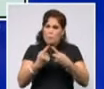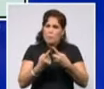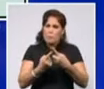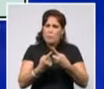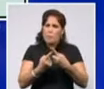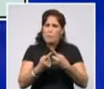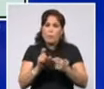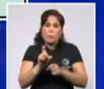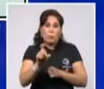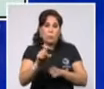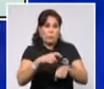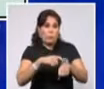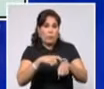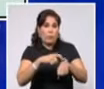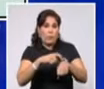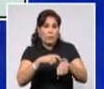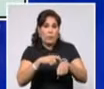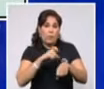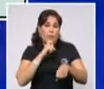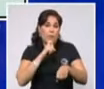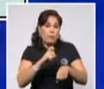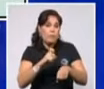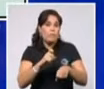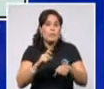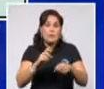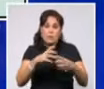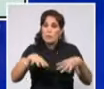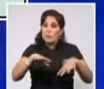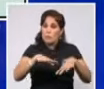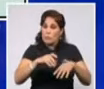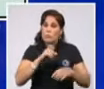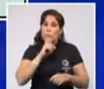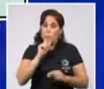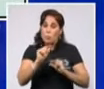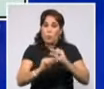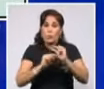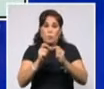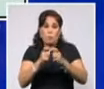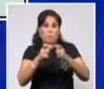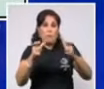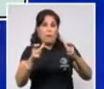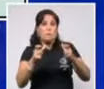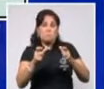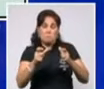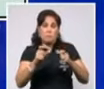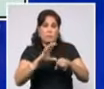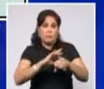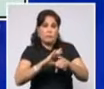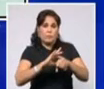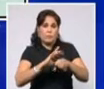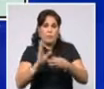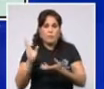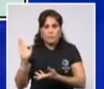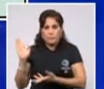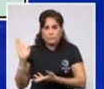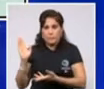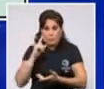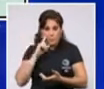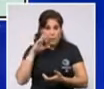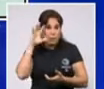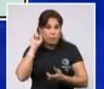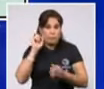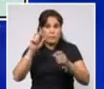los últimos días, en las últimas 2 o 3 semanas, pues ha tenido un incremento, como se puede apreciar